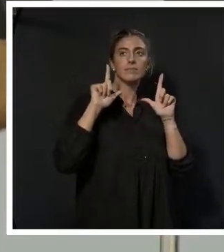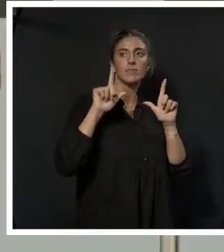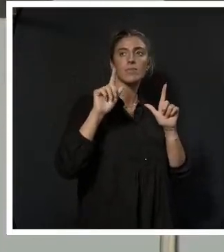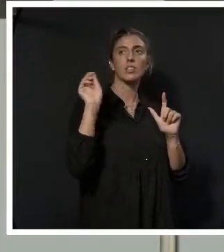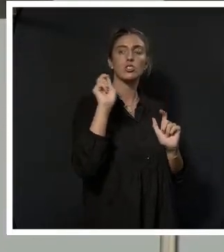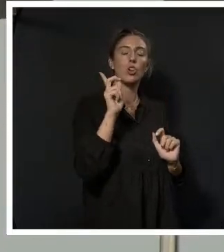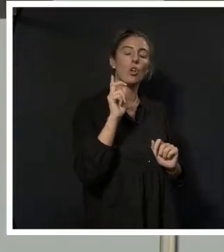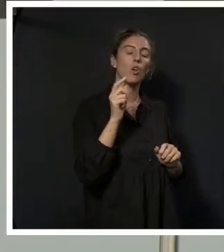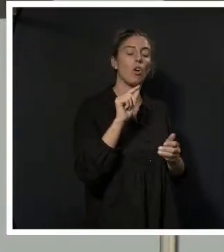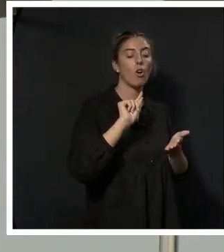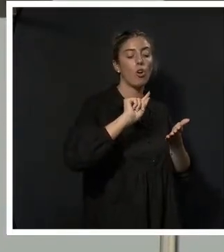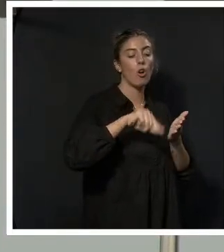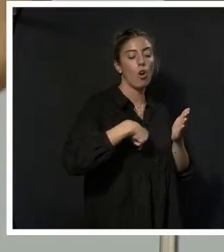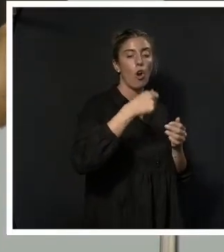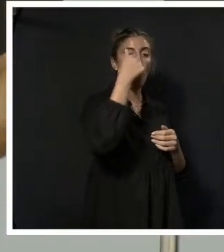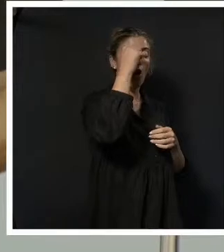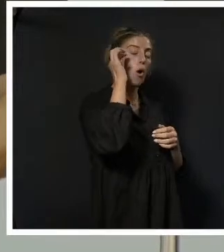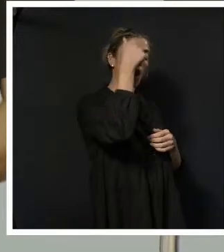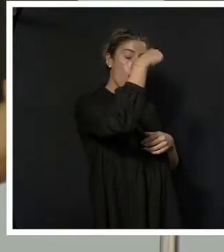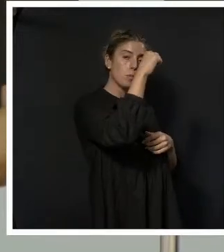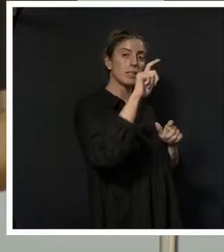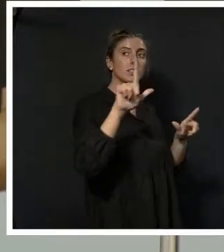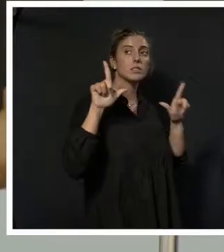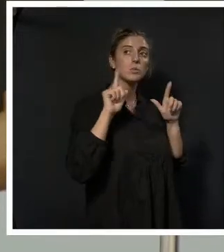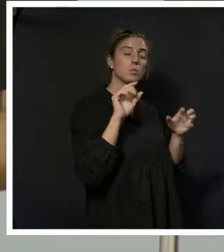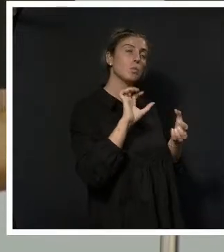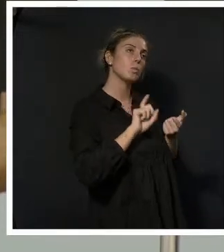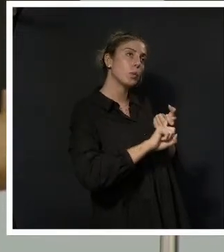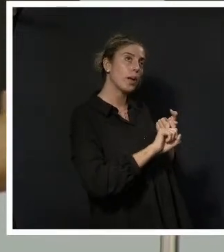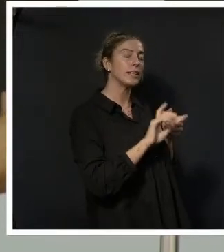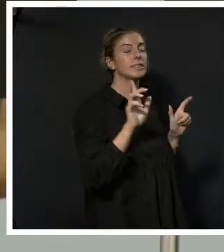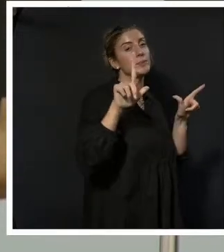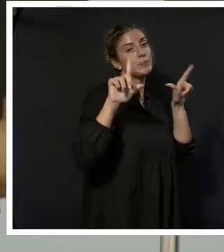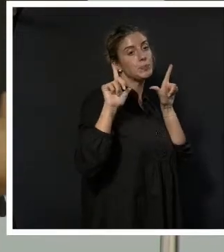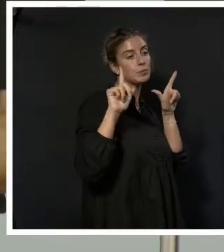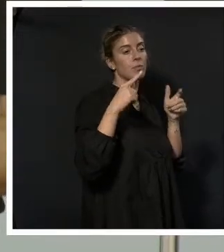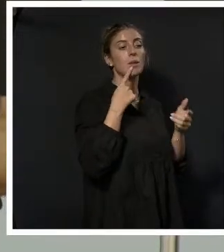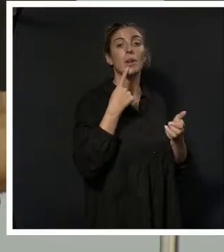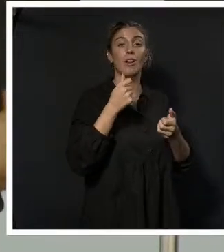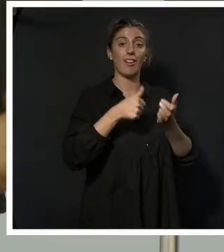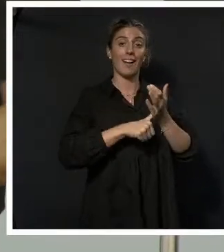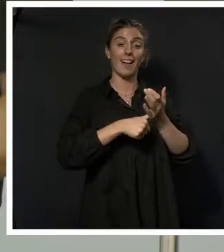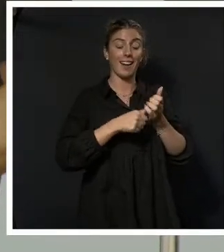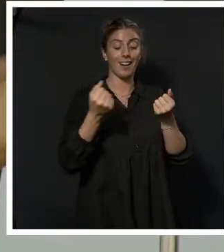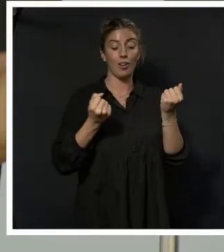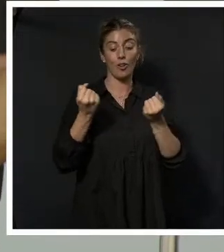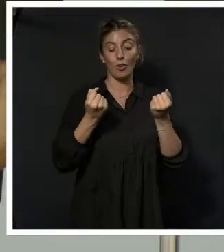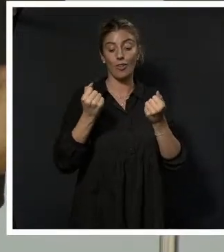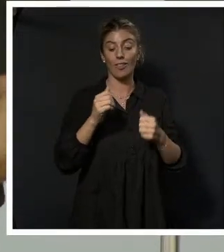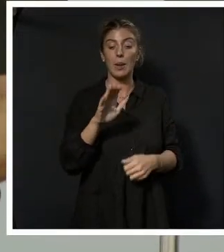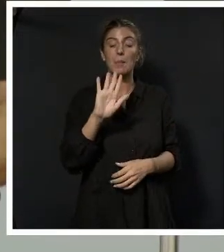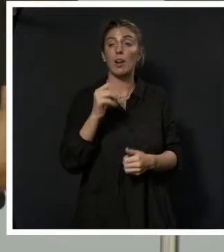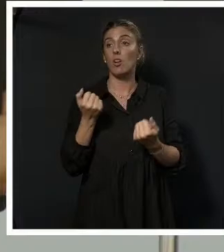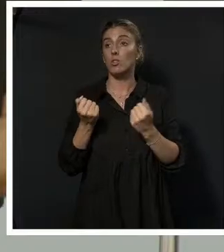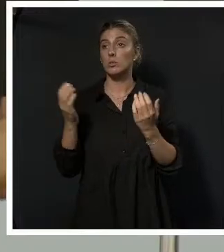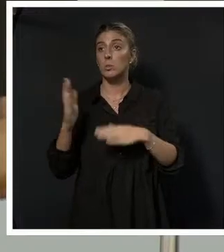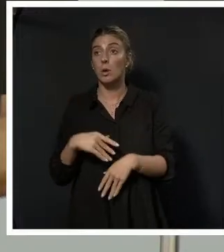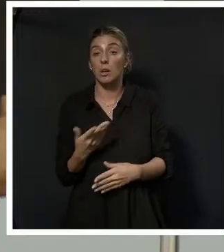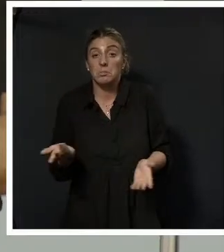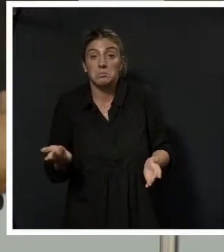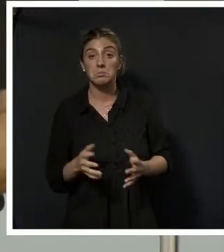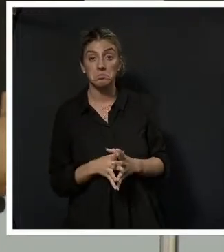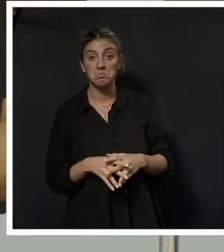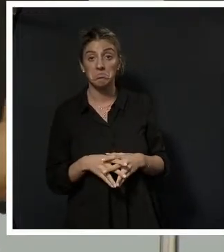éstas siempre digo lo mismo siempre sentí esa caso carnet de conducir en Montes coche para conducirlo es muy difícil que